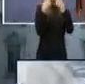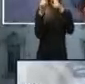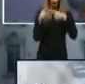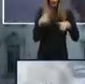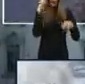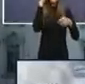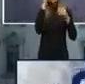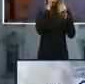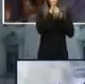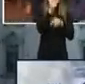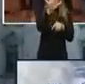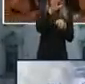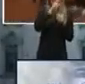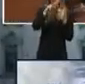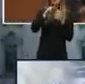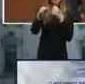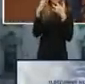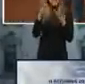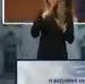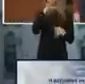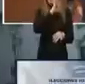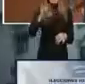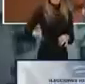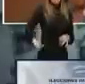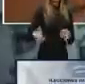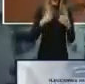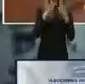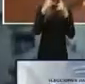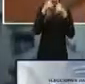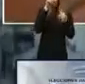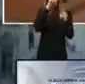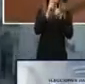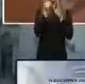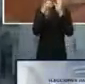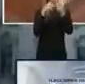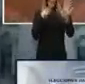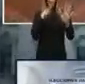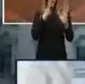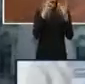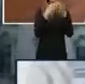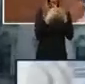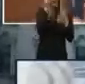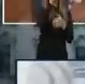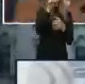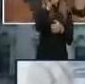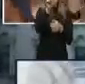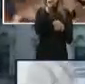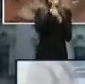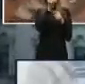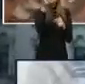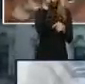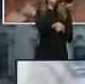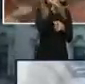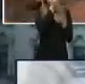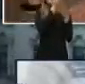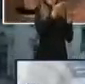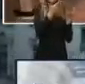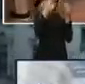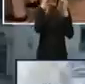municipios ya con sus alcaldes, pero también por lo del Movimiento Semilla, que como tenemos en imágenes, ha tenido